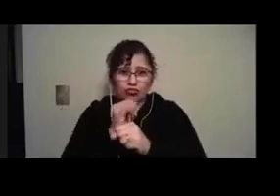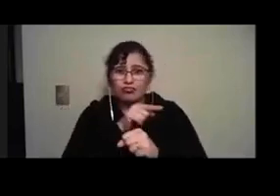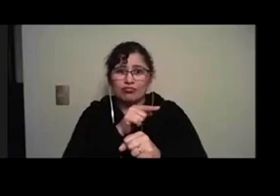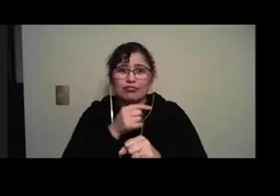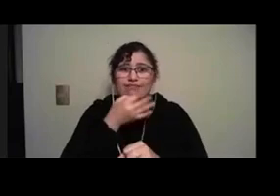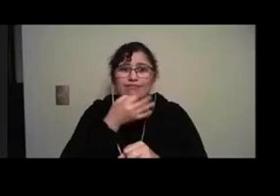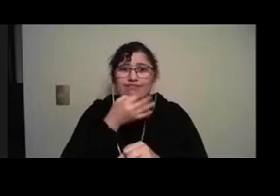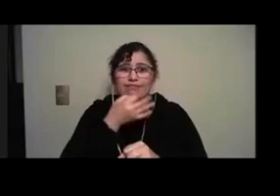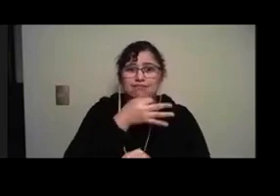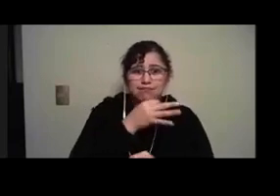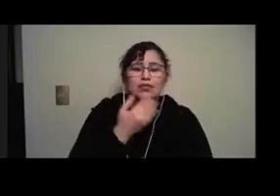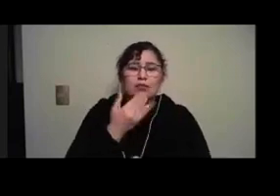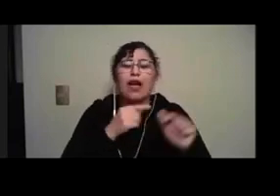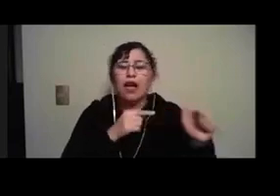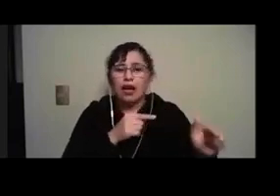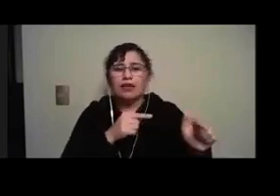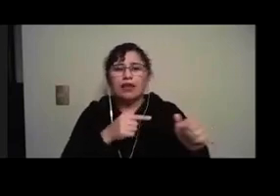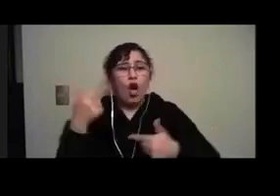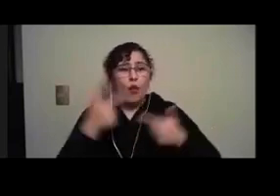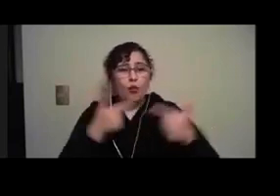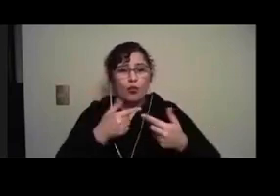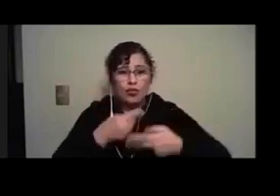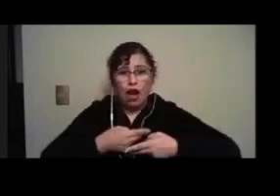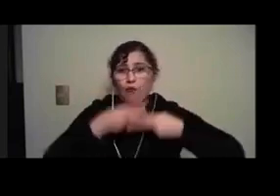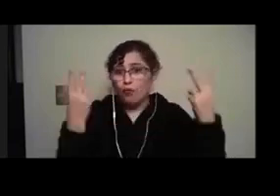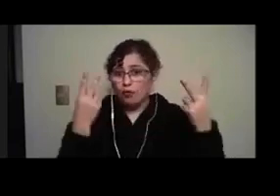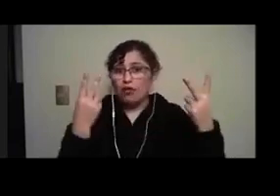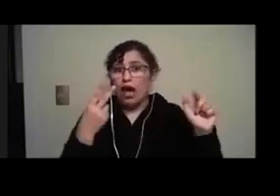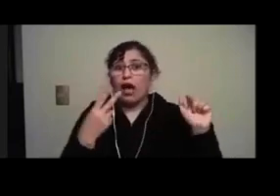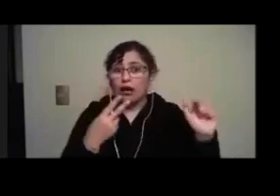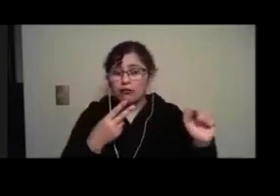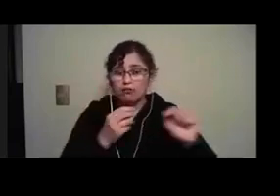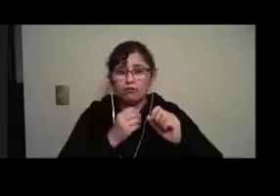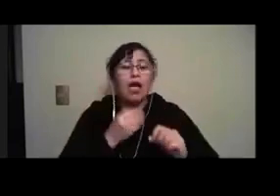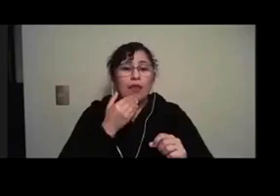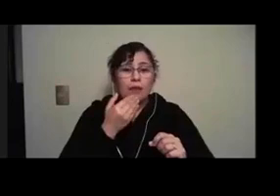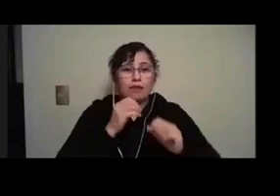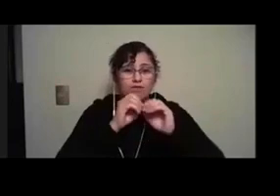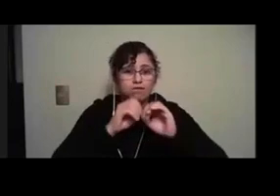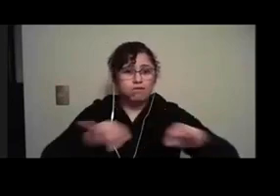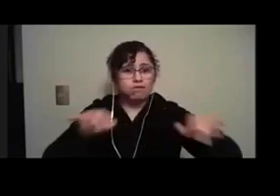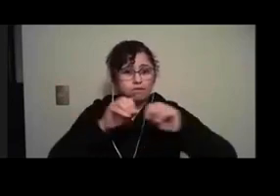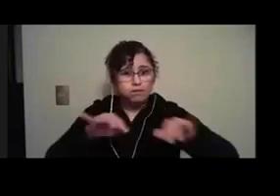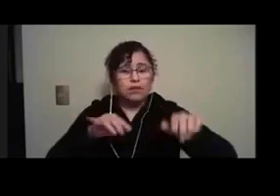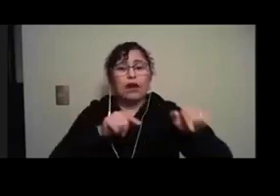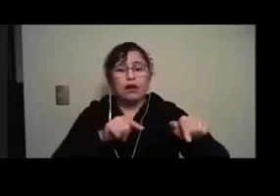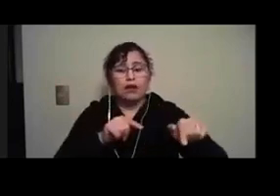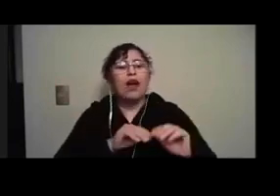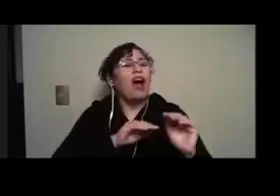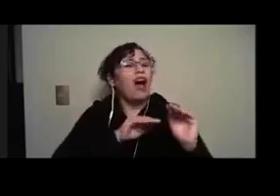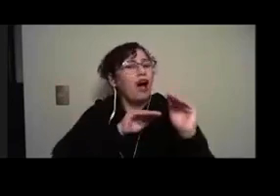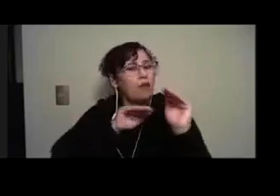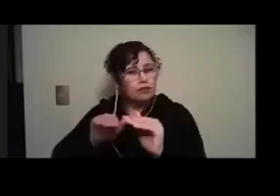y promotora además de políticas públicas que van en directo beneficio de las personas